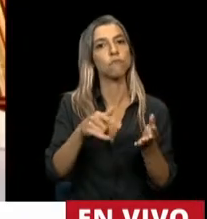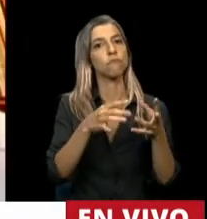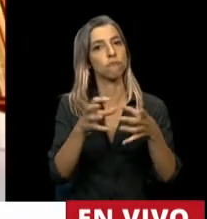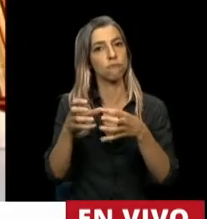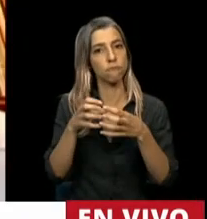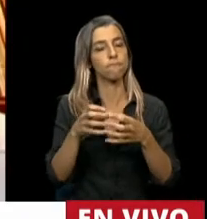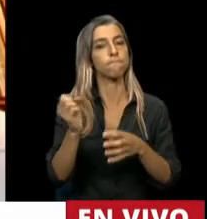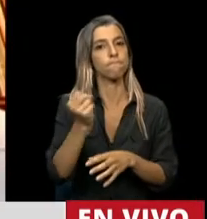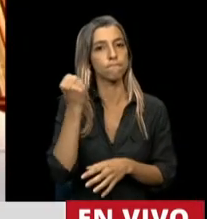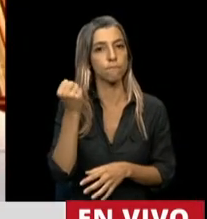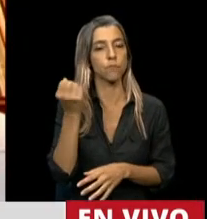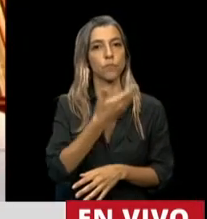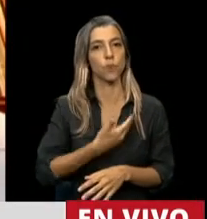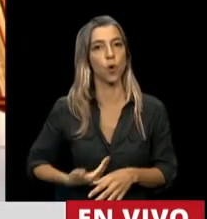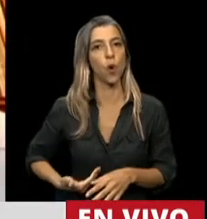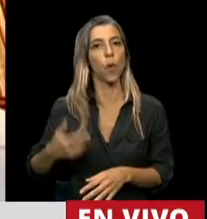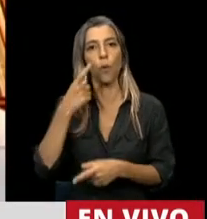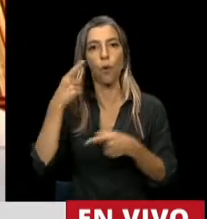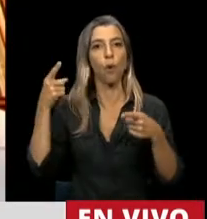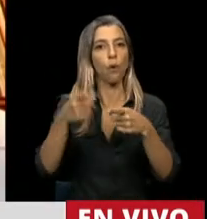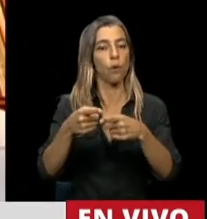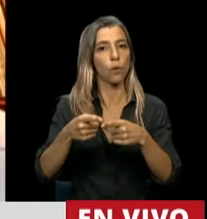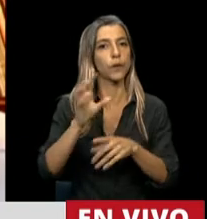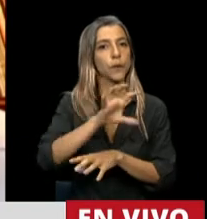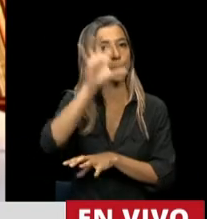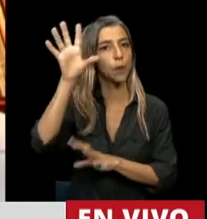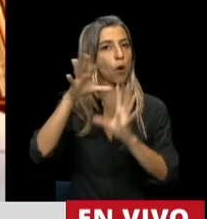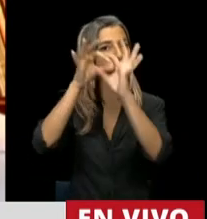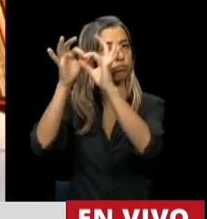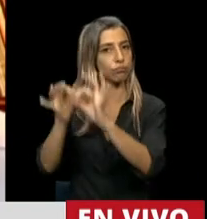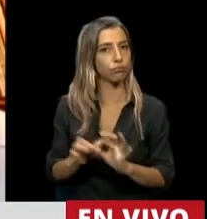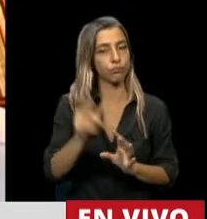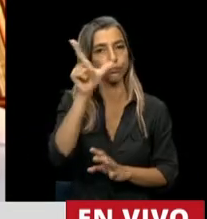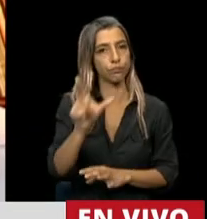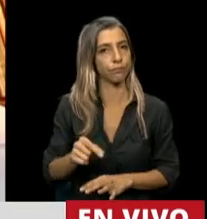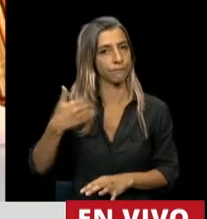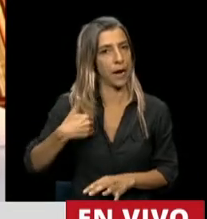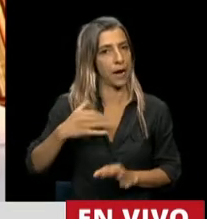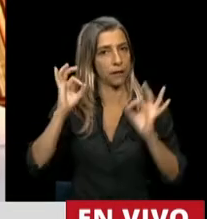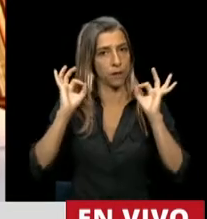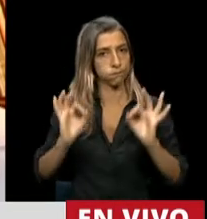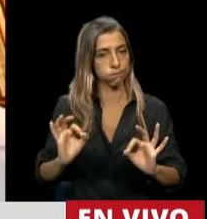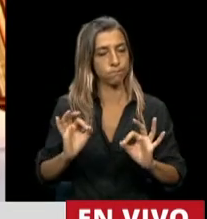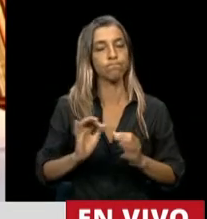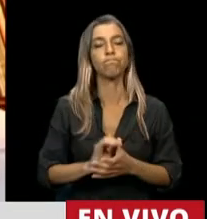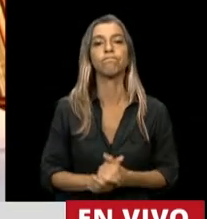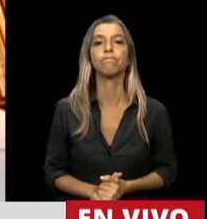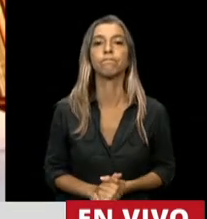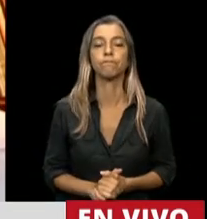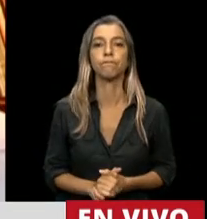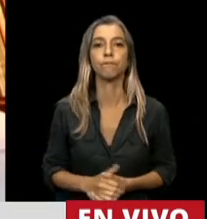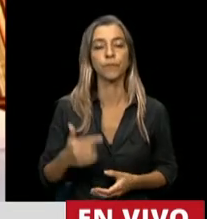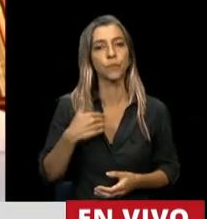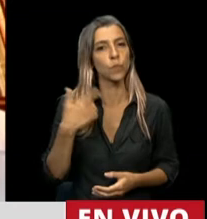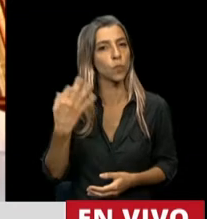intención del gobierno de federalizar en el sentido más pleno de la palabra. Lo único que me cabe decir al